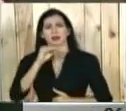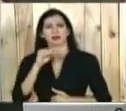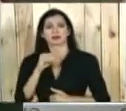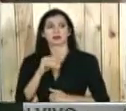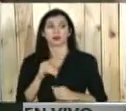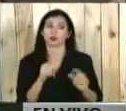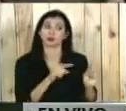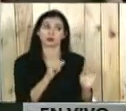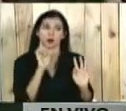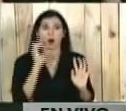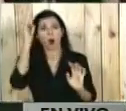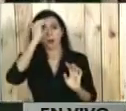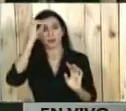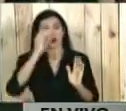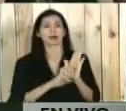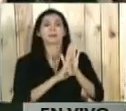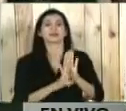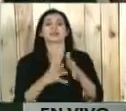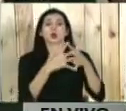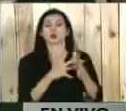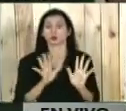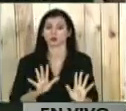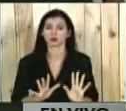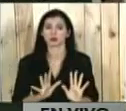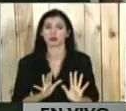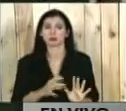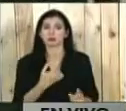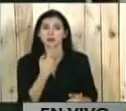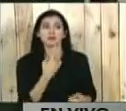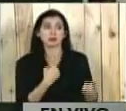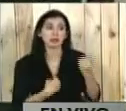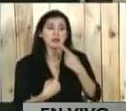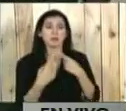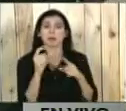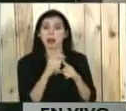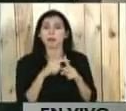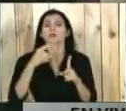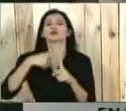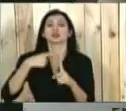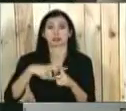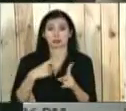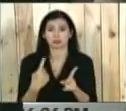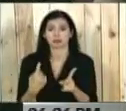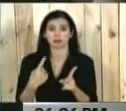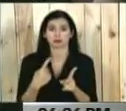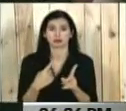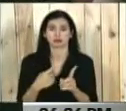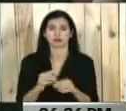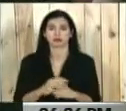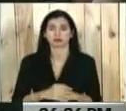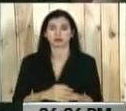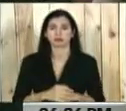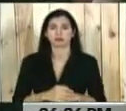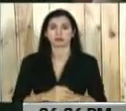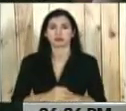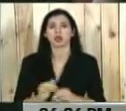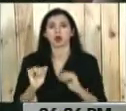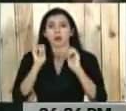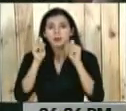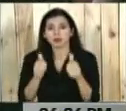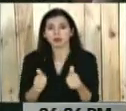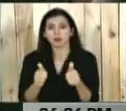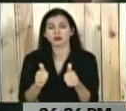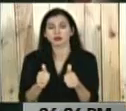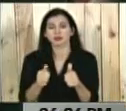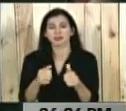Chano, pero sus expresiones fueron muy positivas sobre el inicio e instalación de